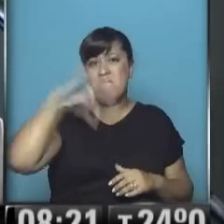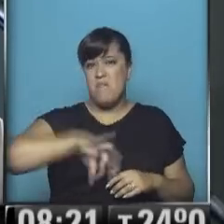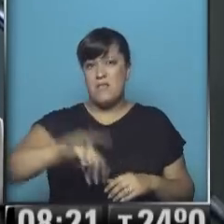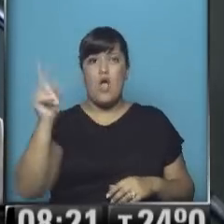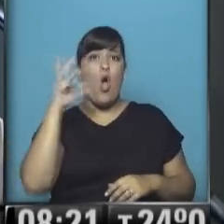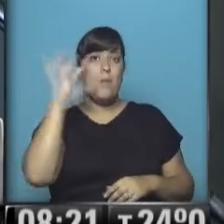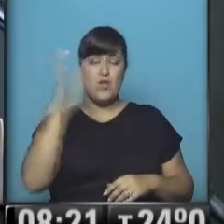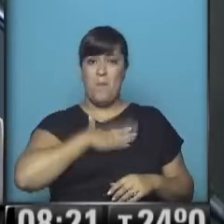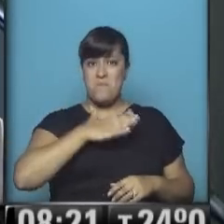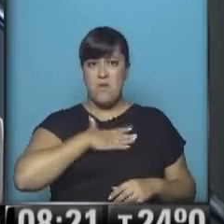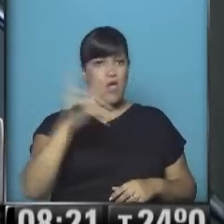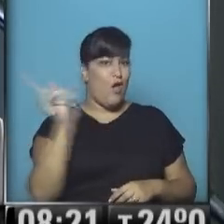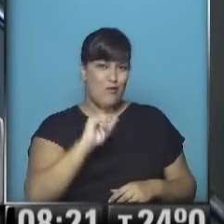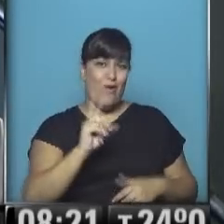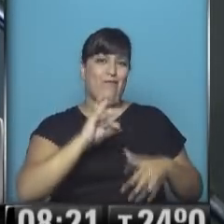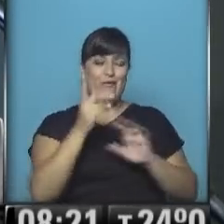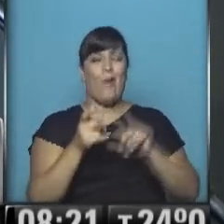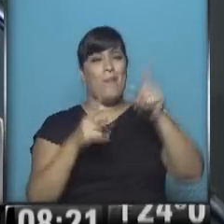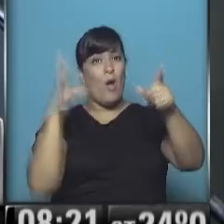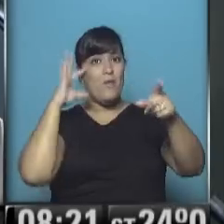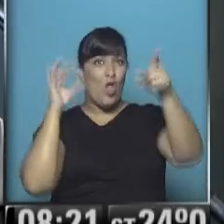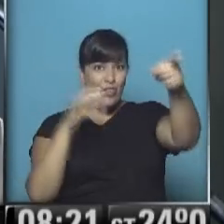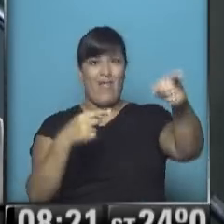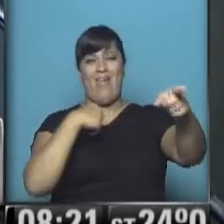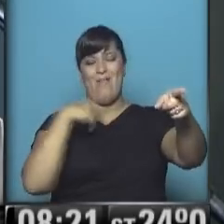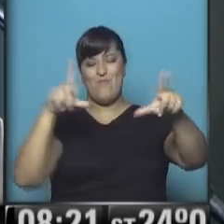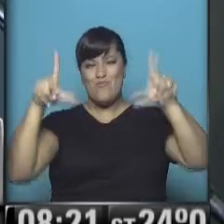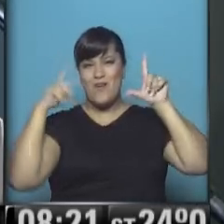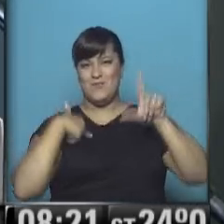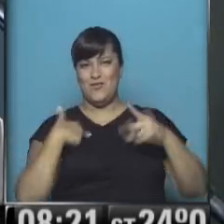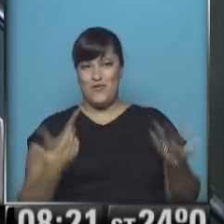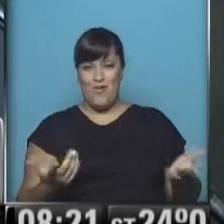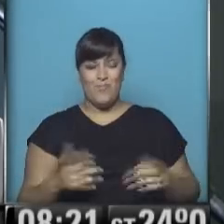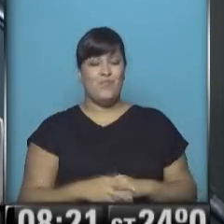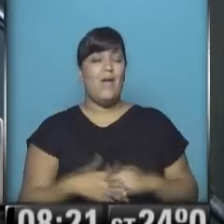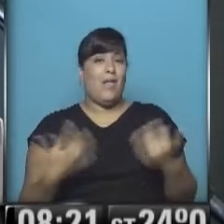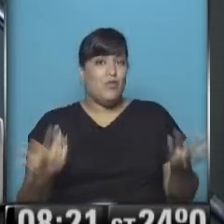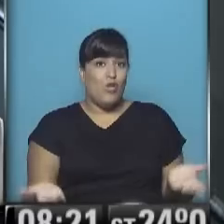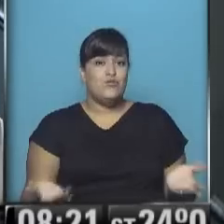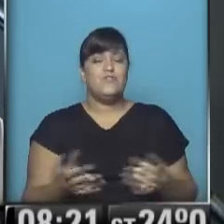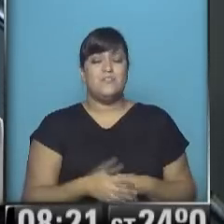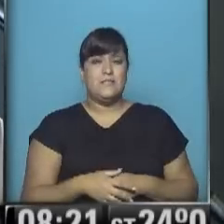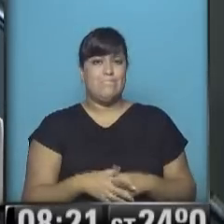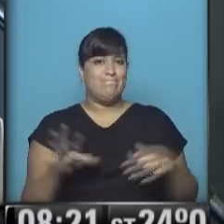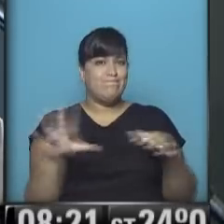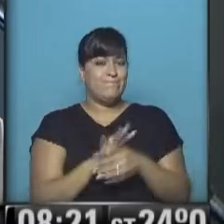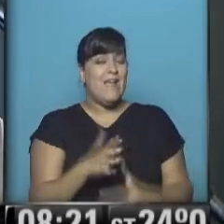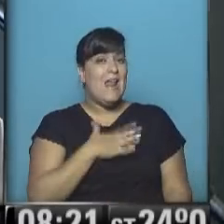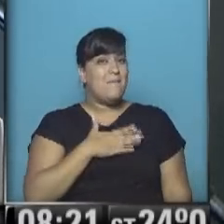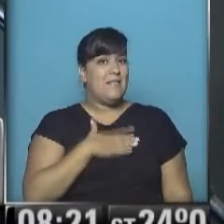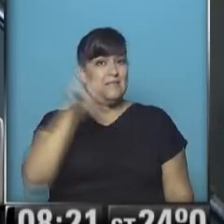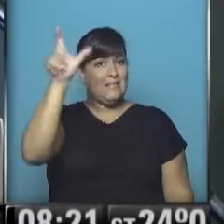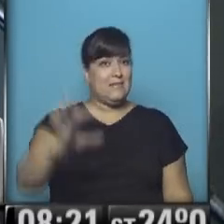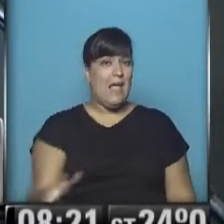sí, sino por medio de terceros. En consecuencia, la verdad es que es perfectamente lamentable lo que ella